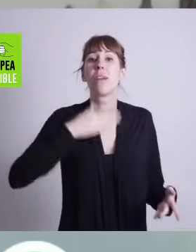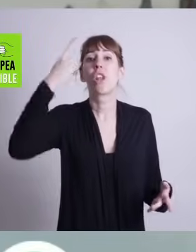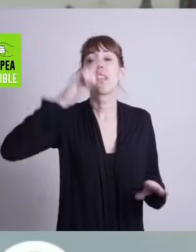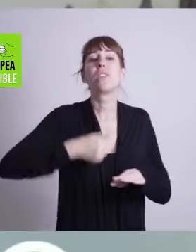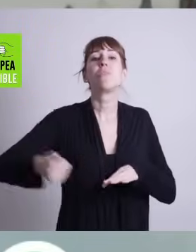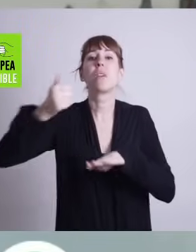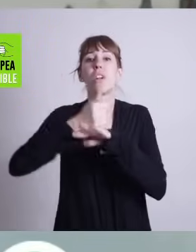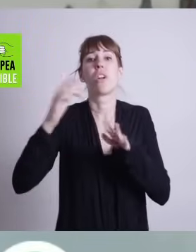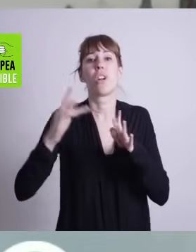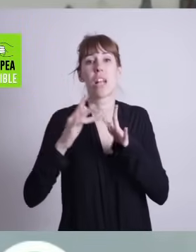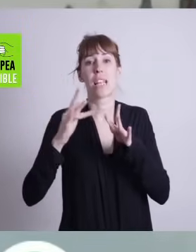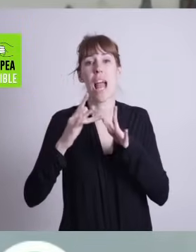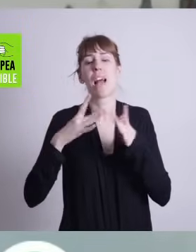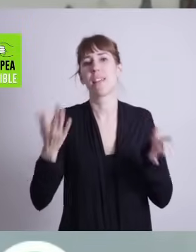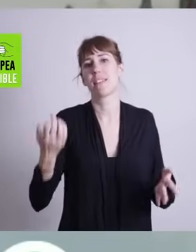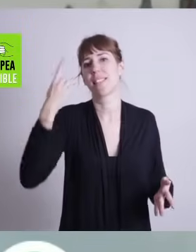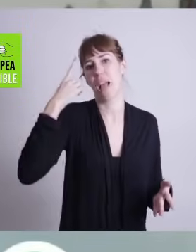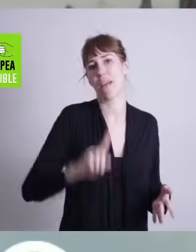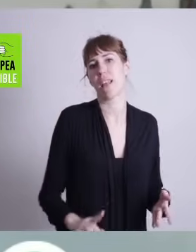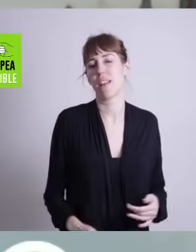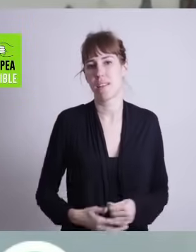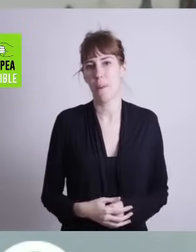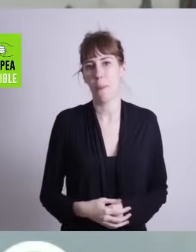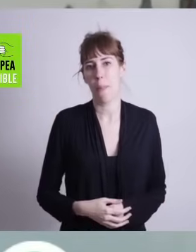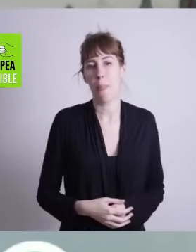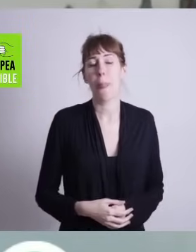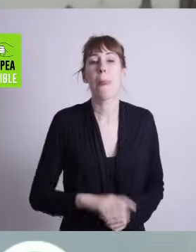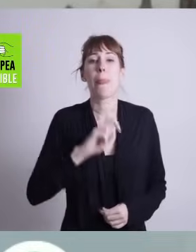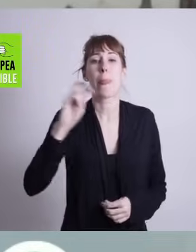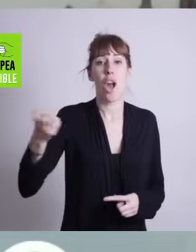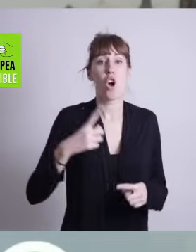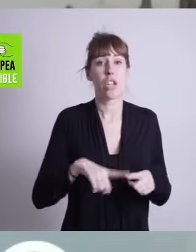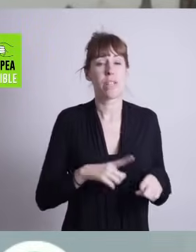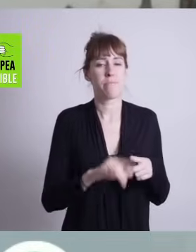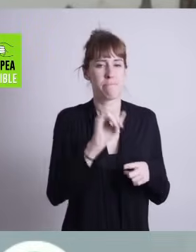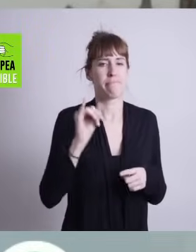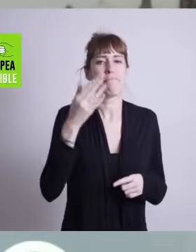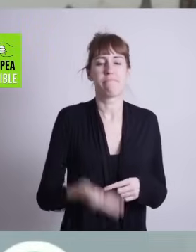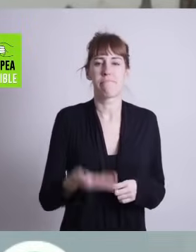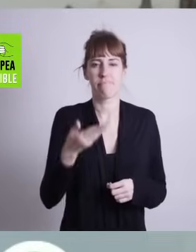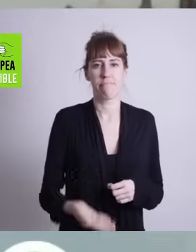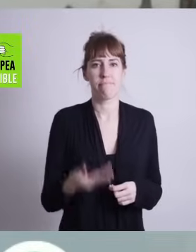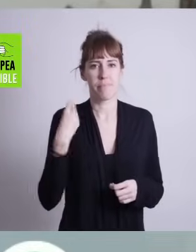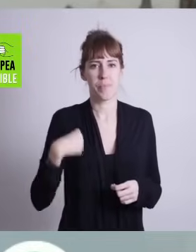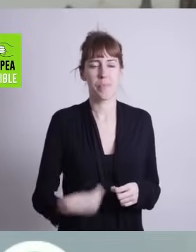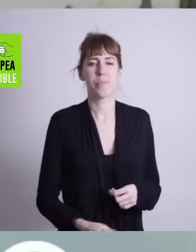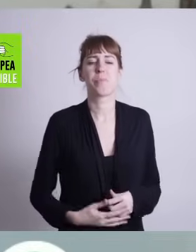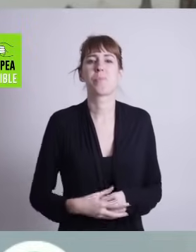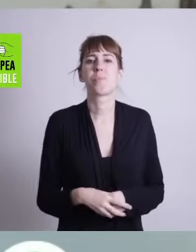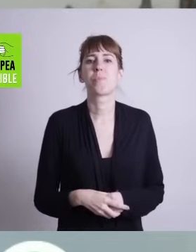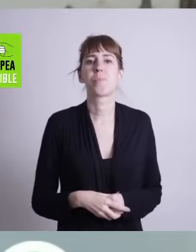saber y no ver. Porque hay otra cosa importante también en este y con esto ya concluyo.